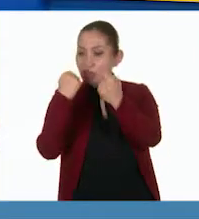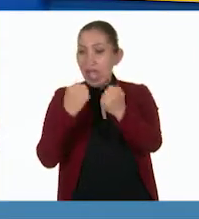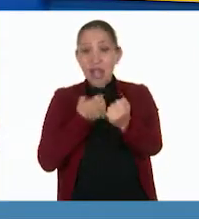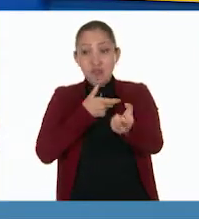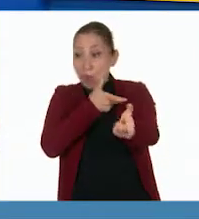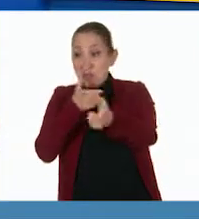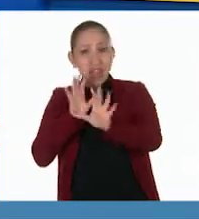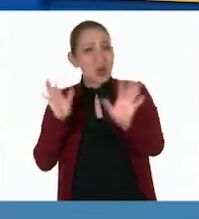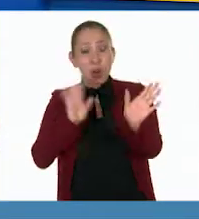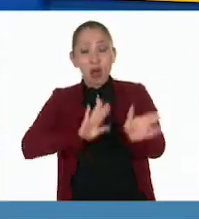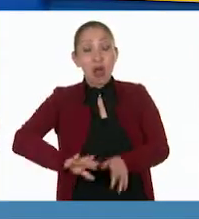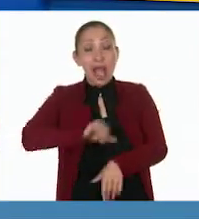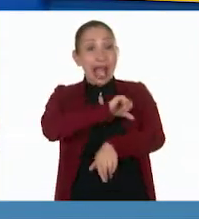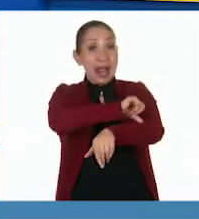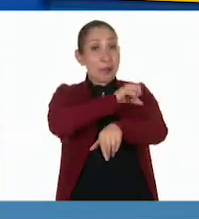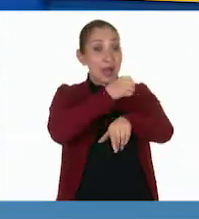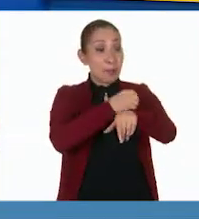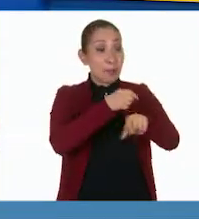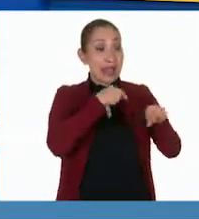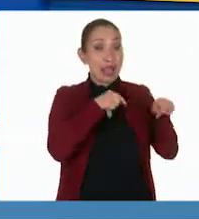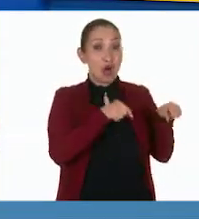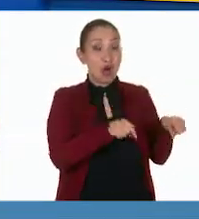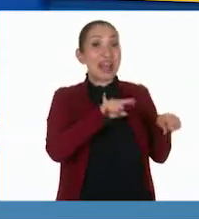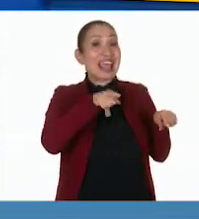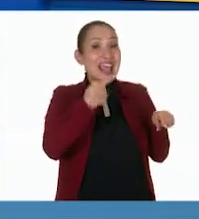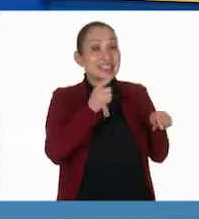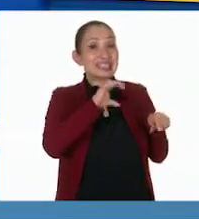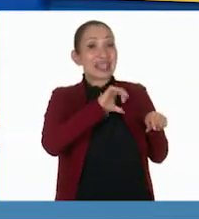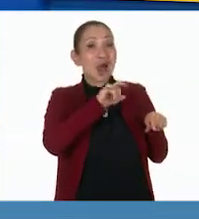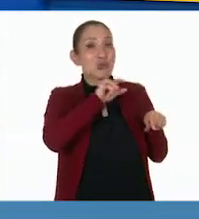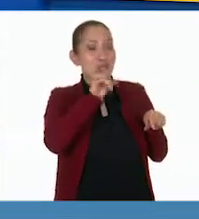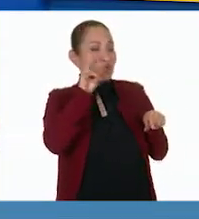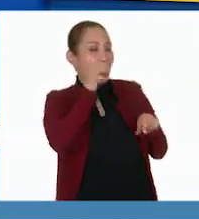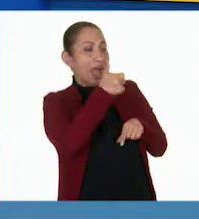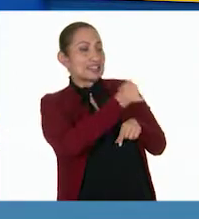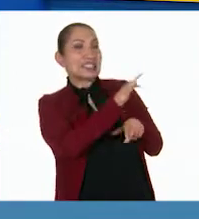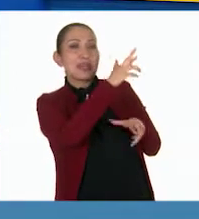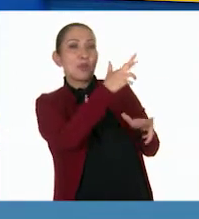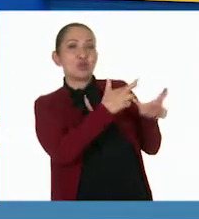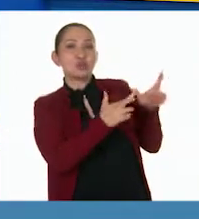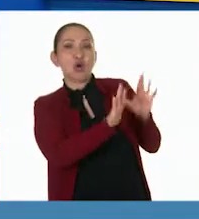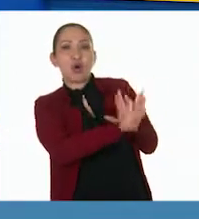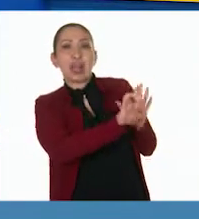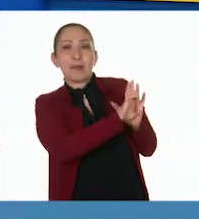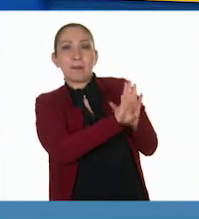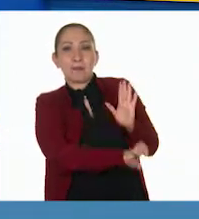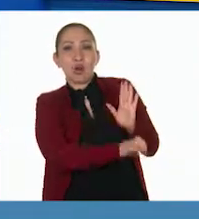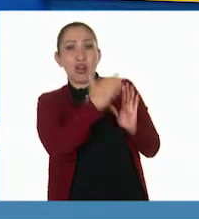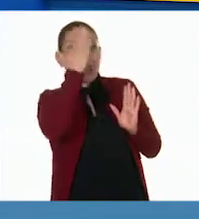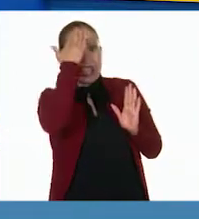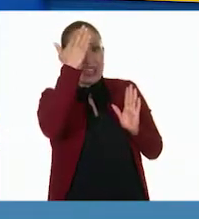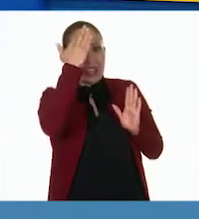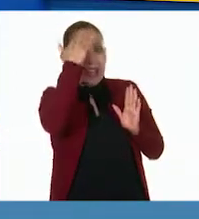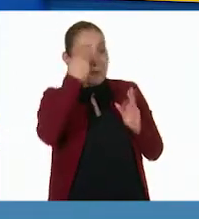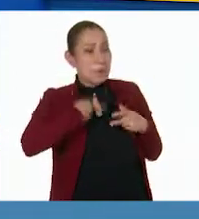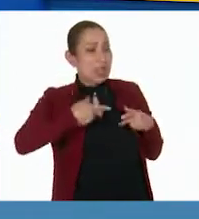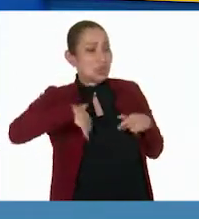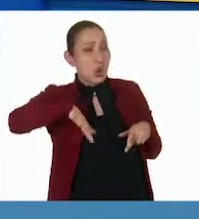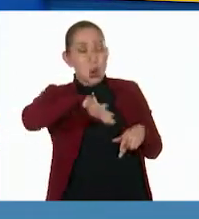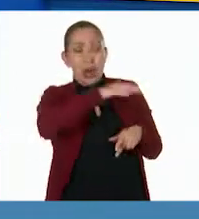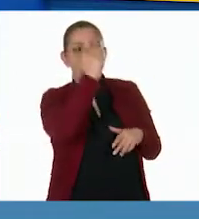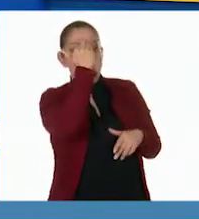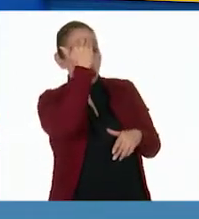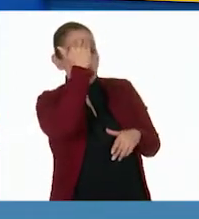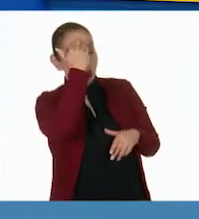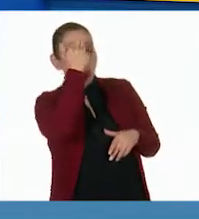armas. Álvaro Obregón, por ejemplo, era el caudillo prototípico de la Revolución Mexicana, un líder popular que se había destacado